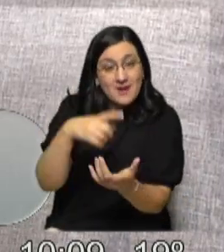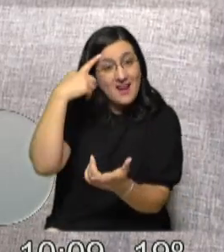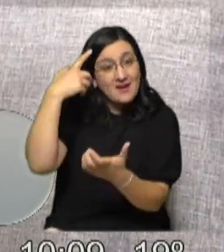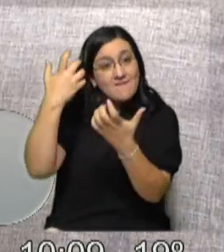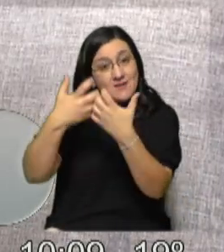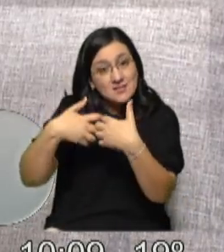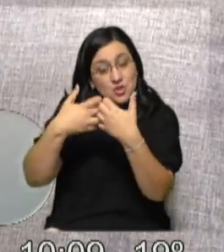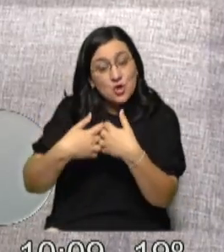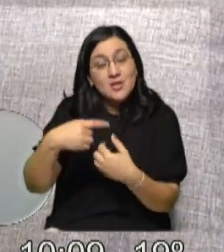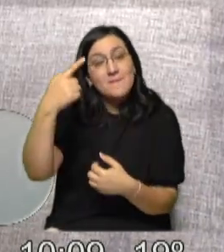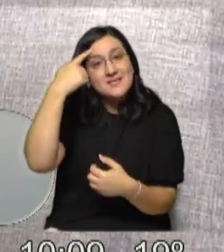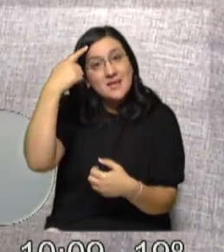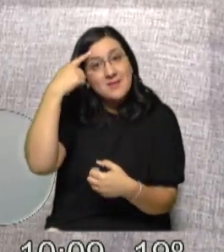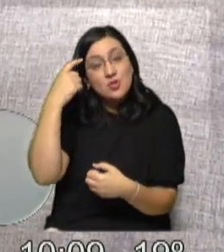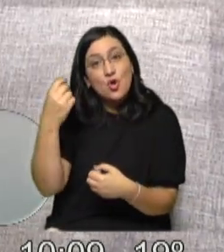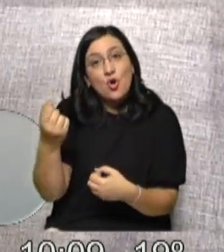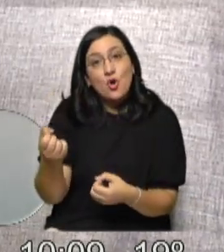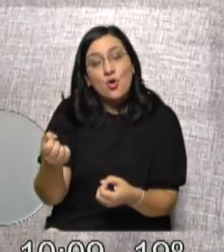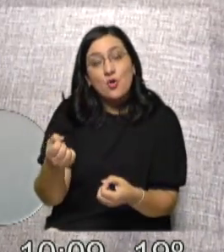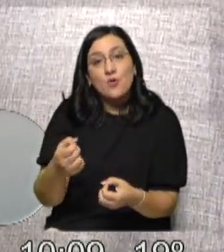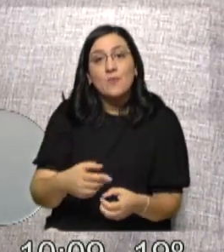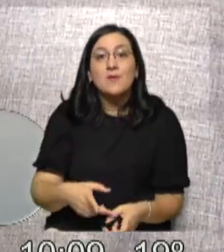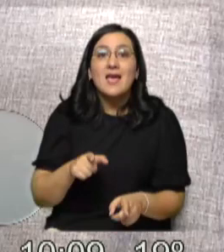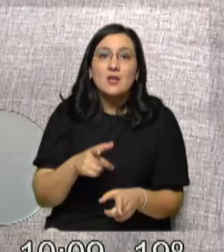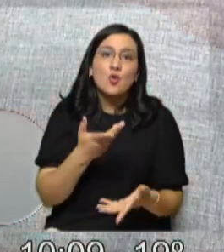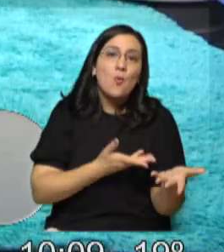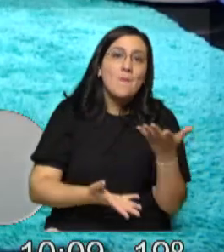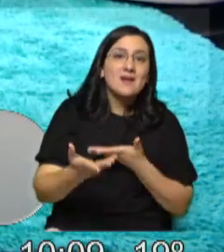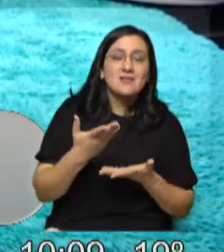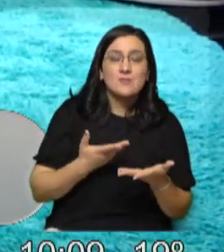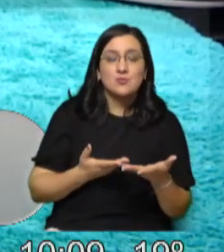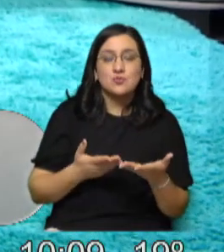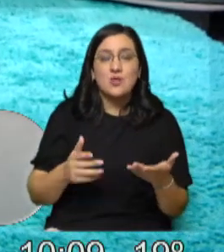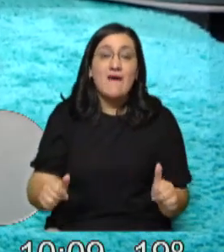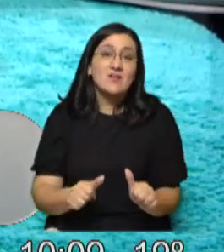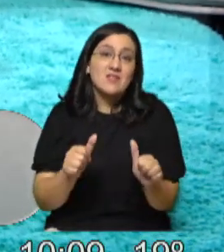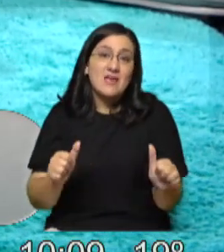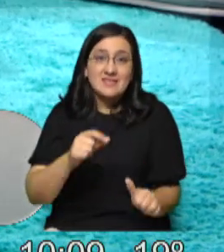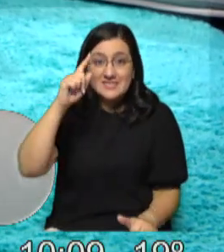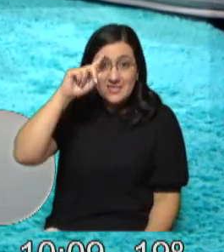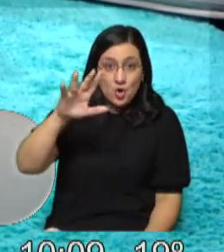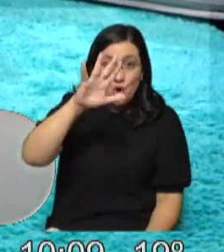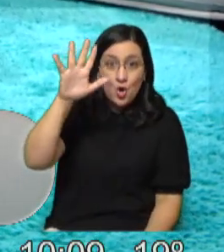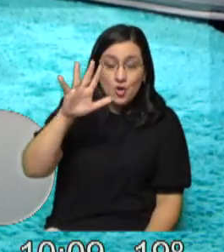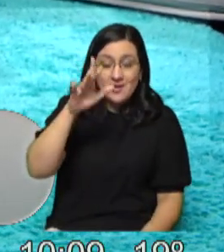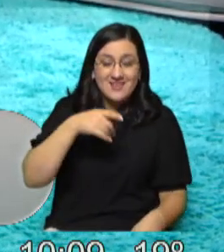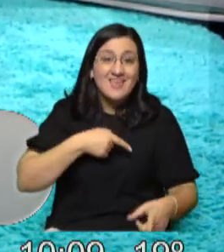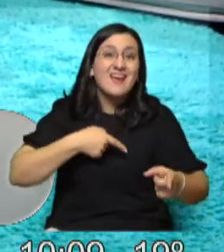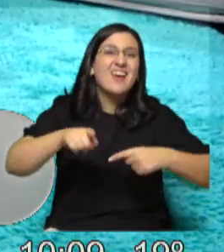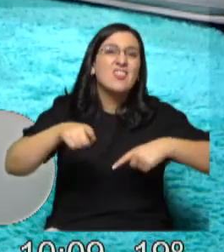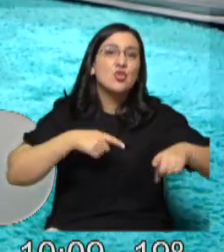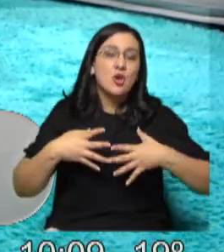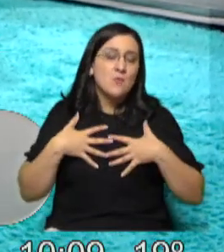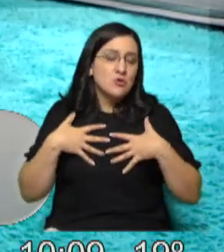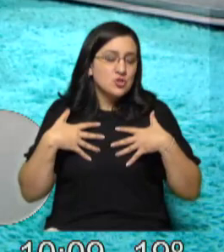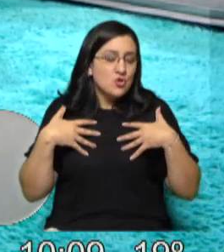pensamiento crítico. Y ahí en ellas compartimos una serie de habilidades psicológicas y de gestión emocional para